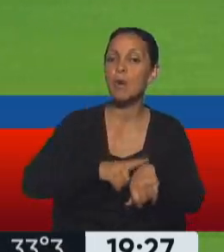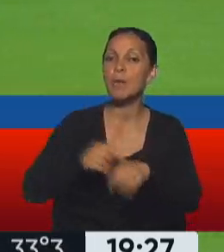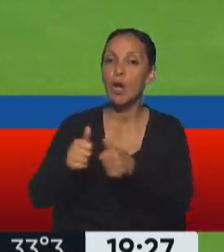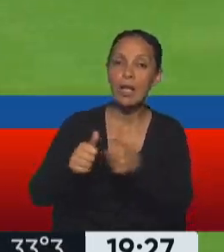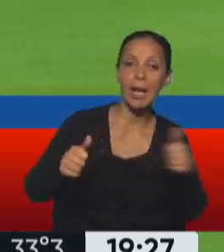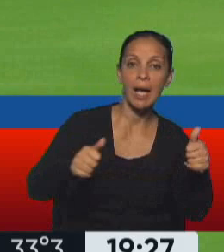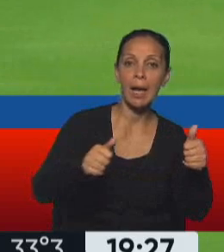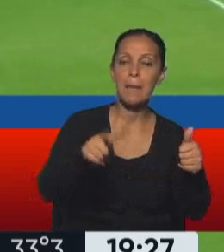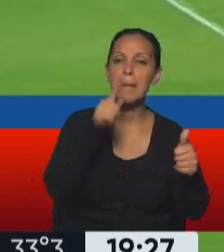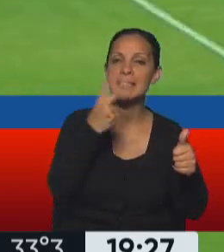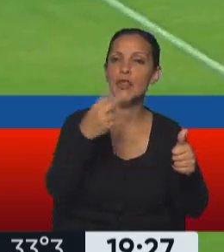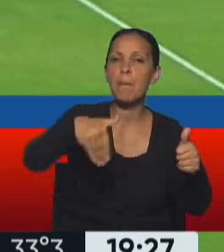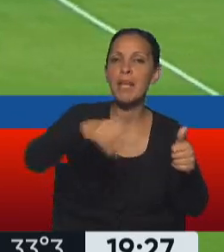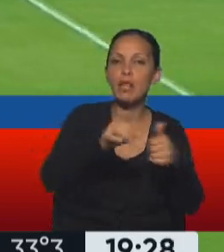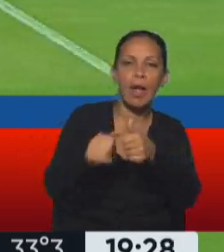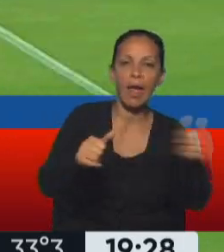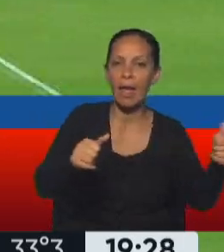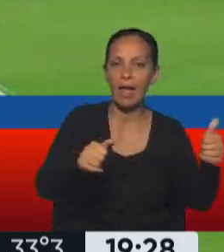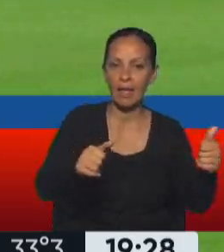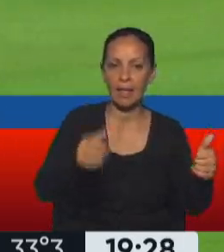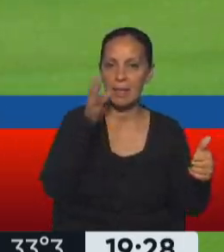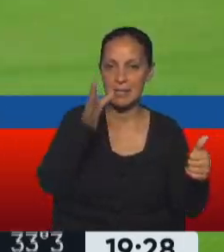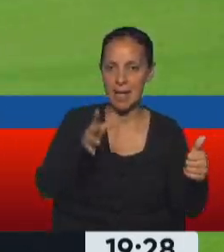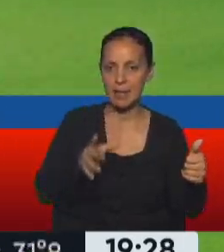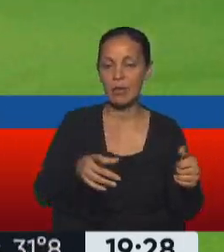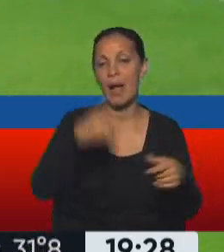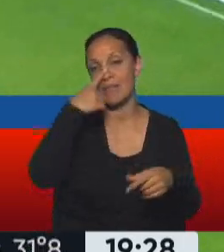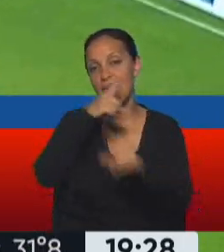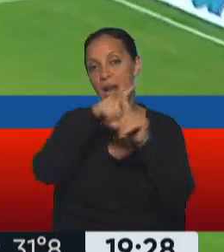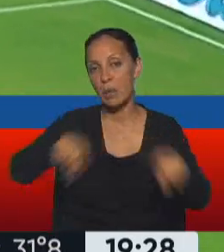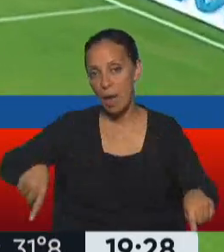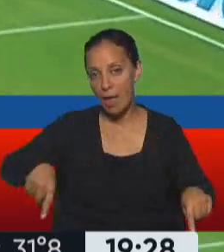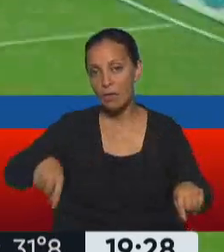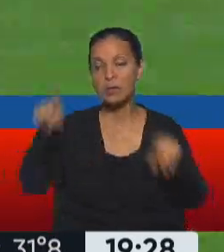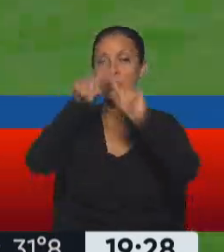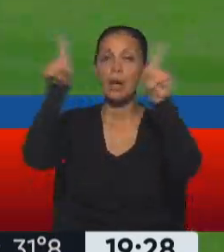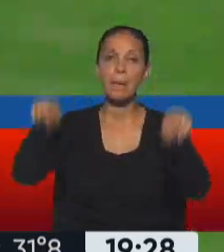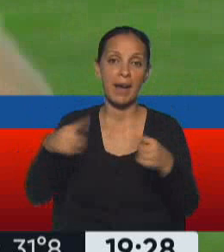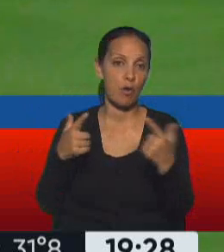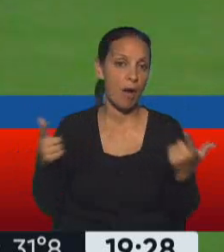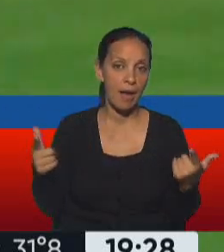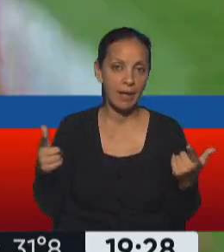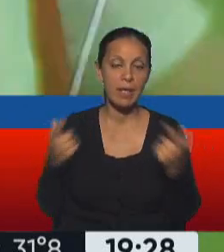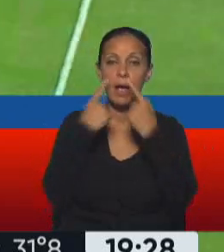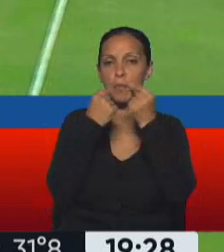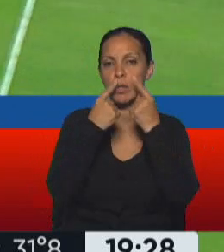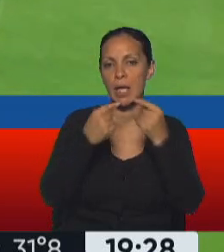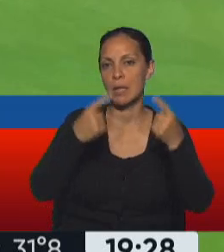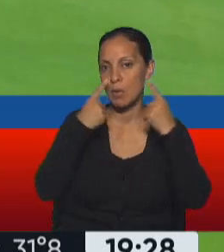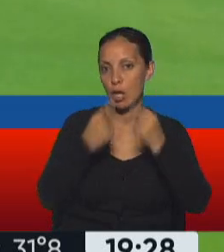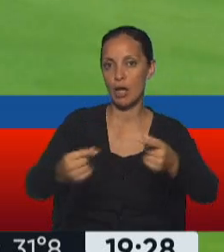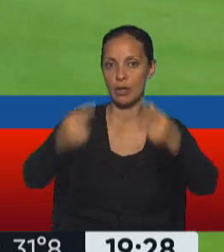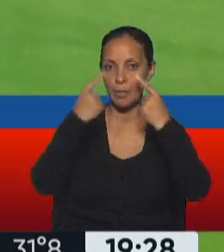que está 2 metros adelantado. Bueno, lo cierto es que lo anularon. VAR no tenemos. La protesta se hizo cada vez más grande.